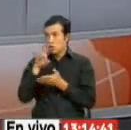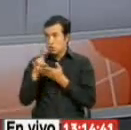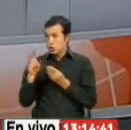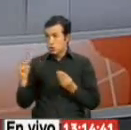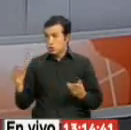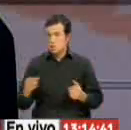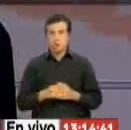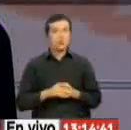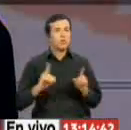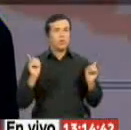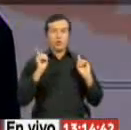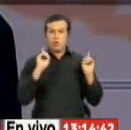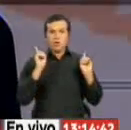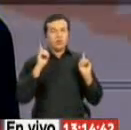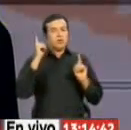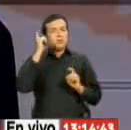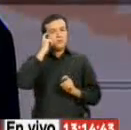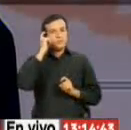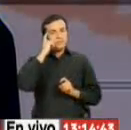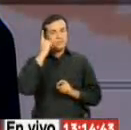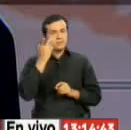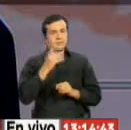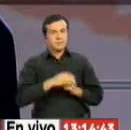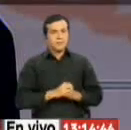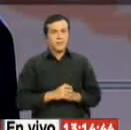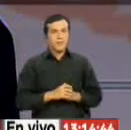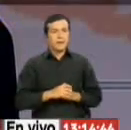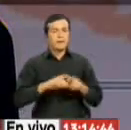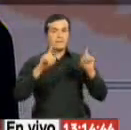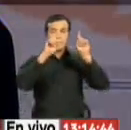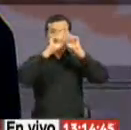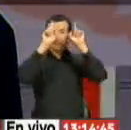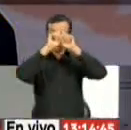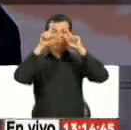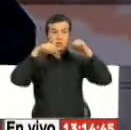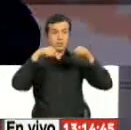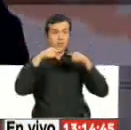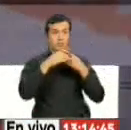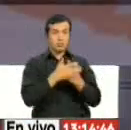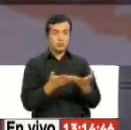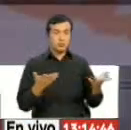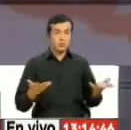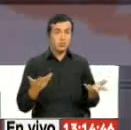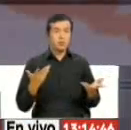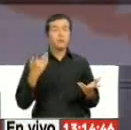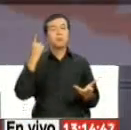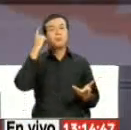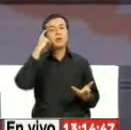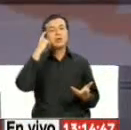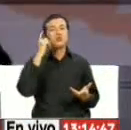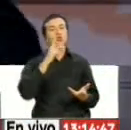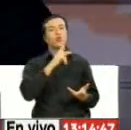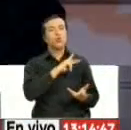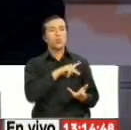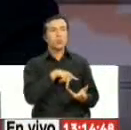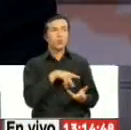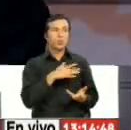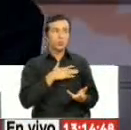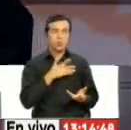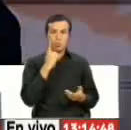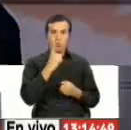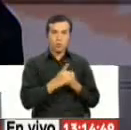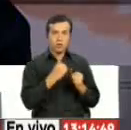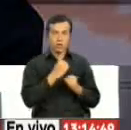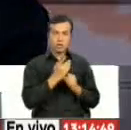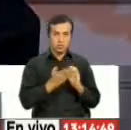no nosotros tenemos de que el empresariado en este momento únicamente está considerando para el incremento de este año